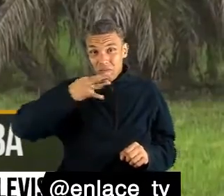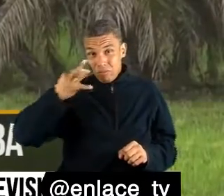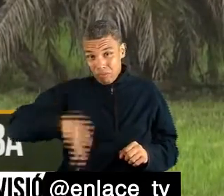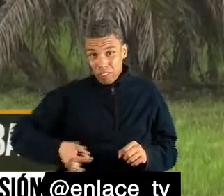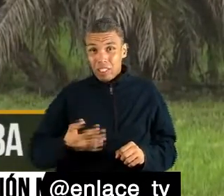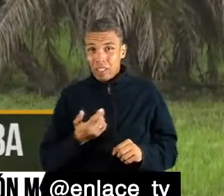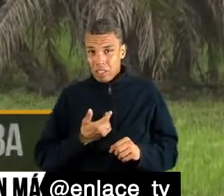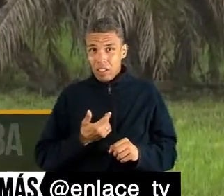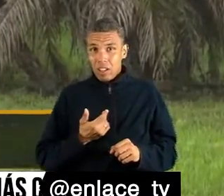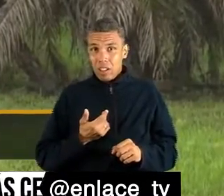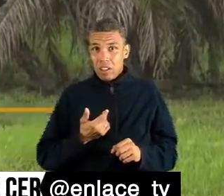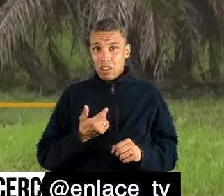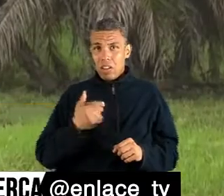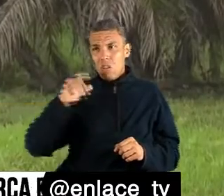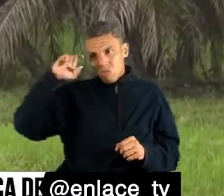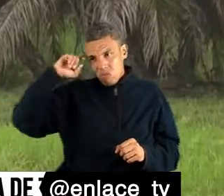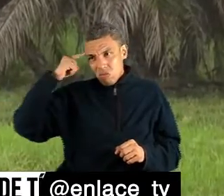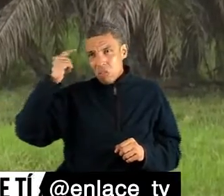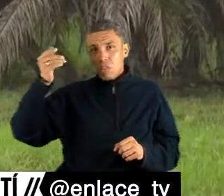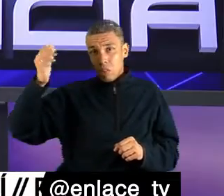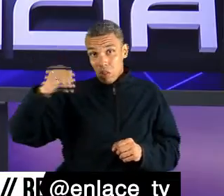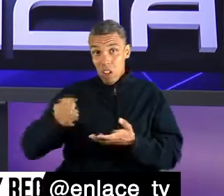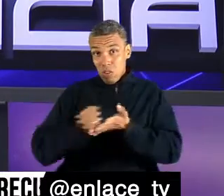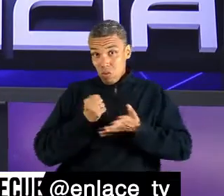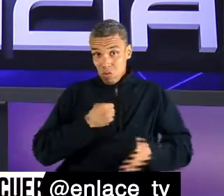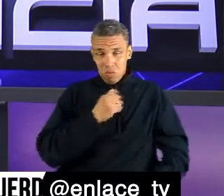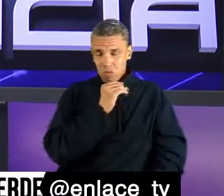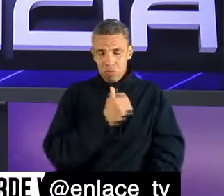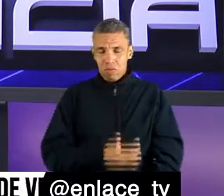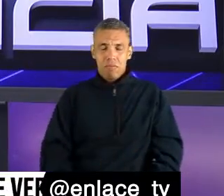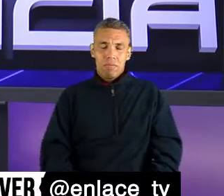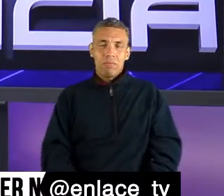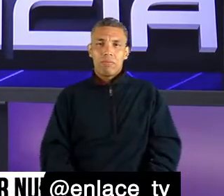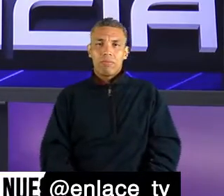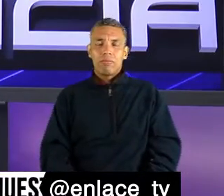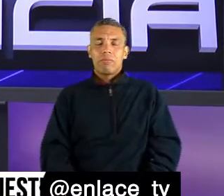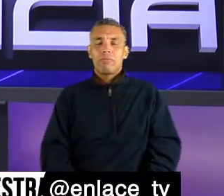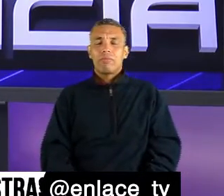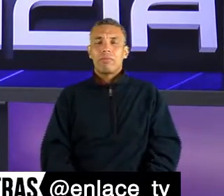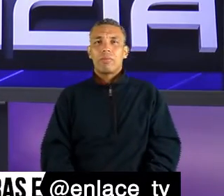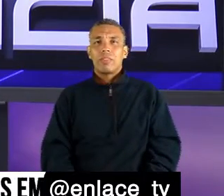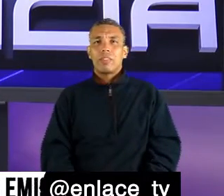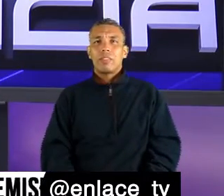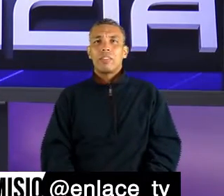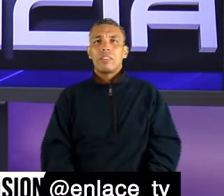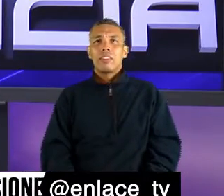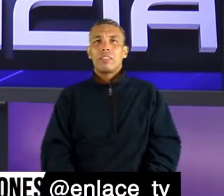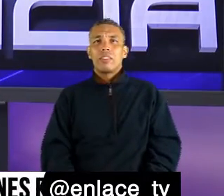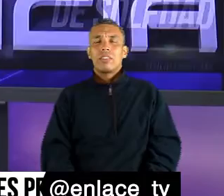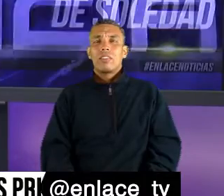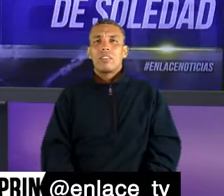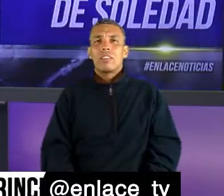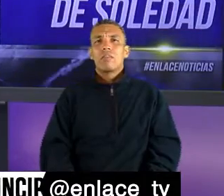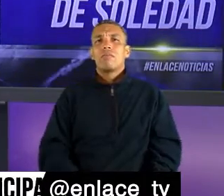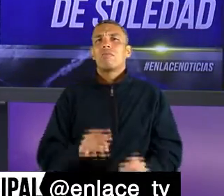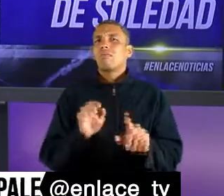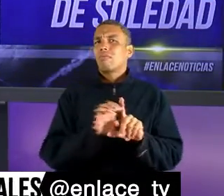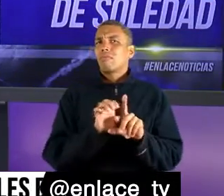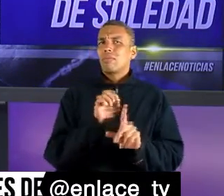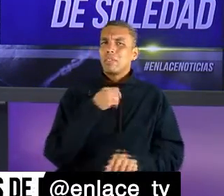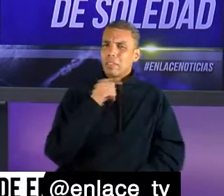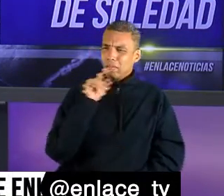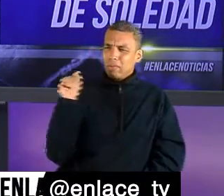actuación efectiva de las autoridades competentes. Enlace Noticias dialogó con el profesor Uriel Navarro al cumplirse este